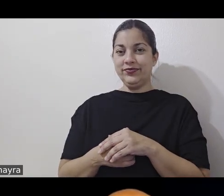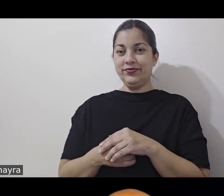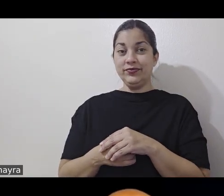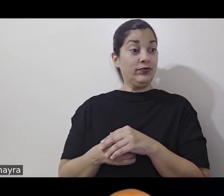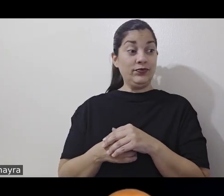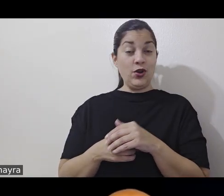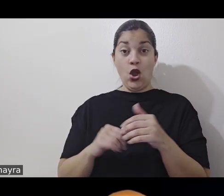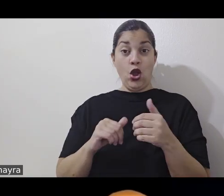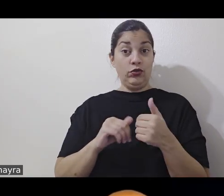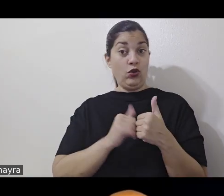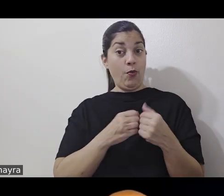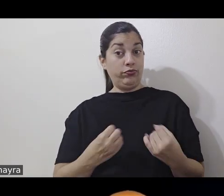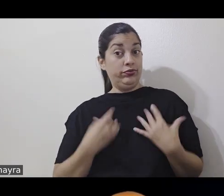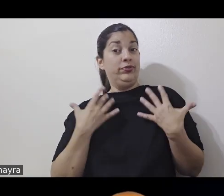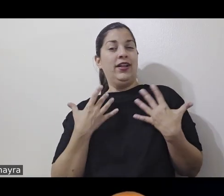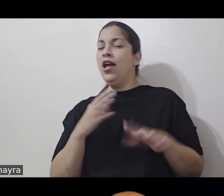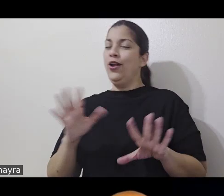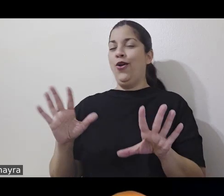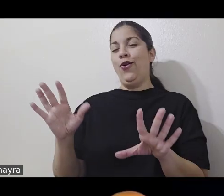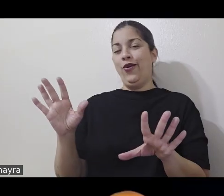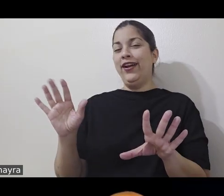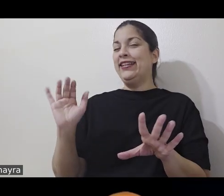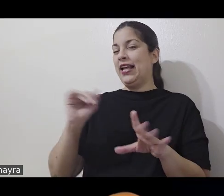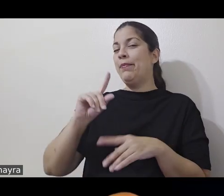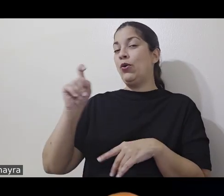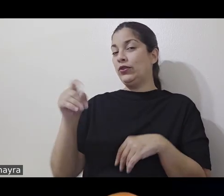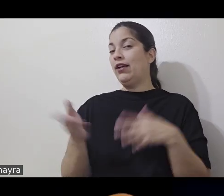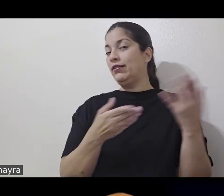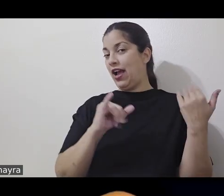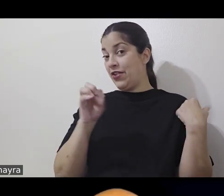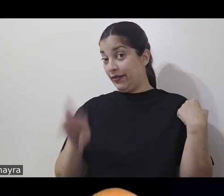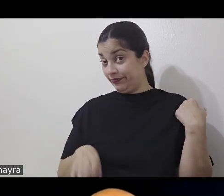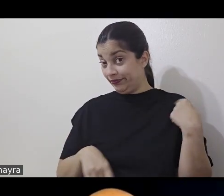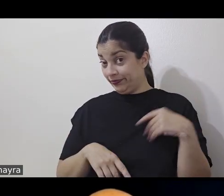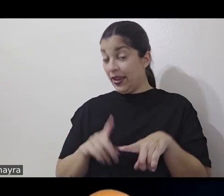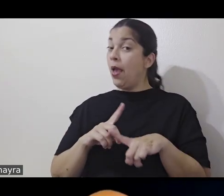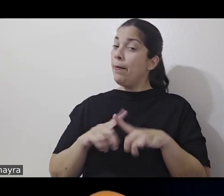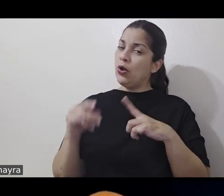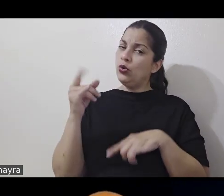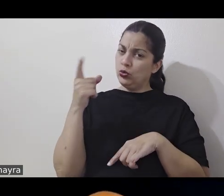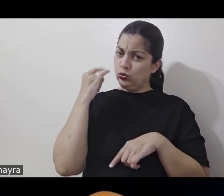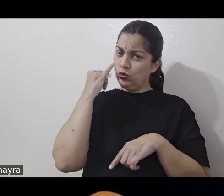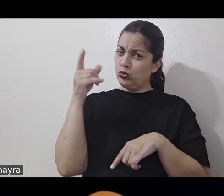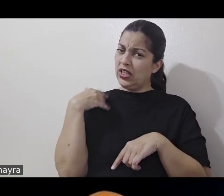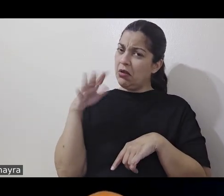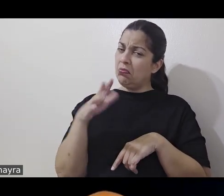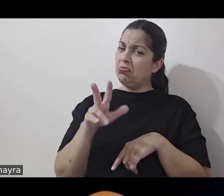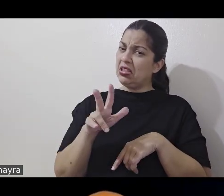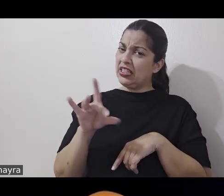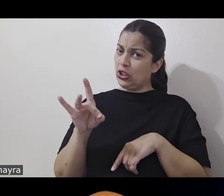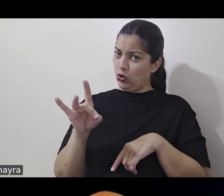cómo llega la inspiración. No, la inspiración, esa es la pregunta, Javier. Pero si tú tienes más o menos entre